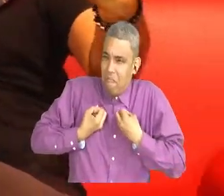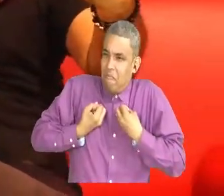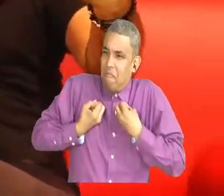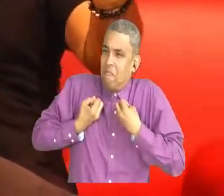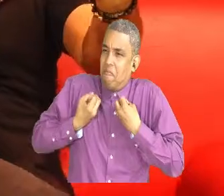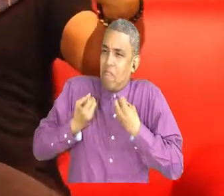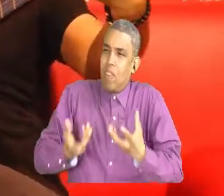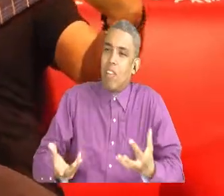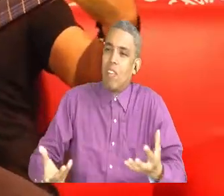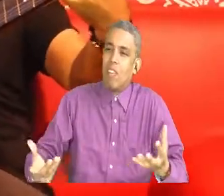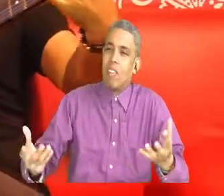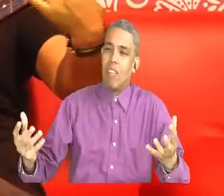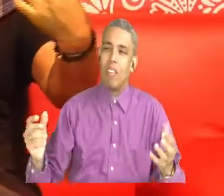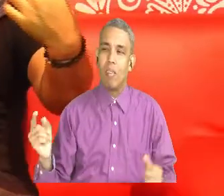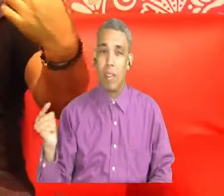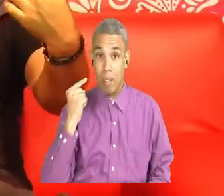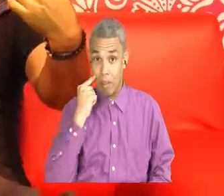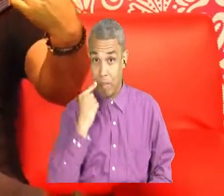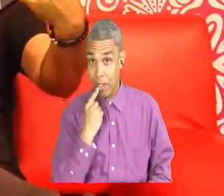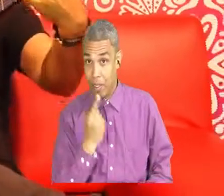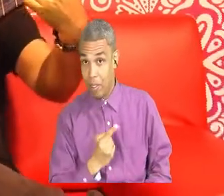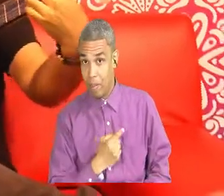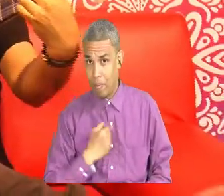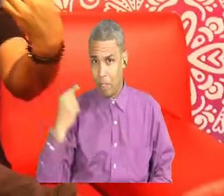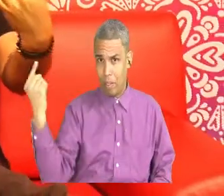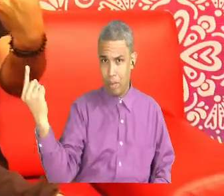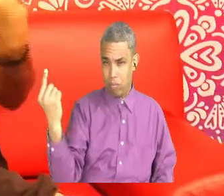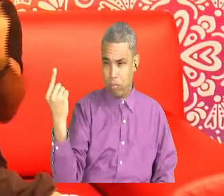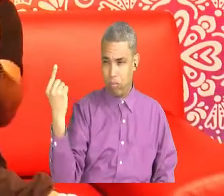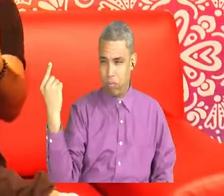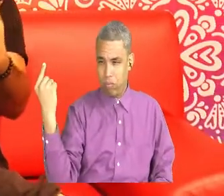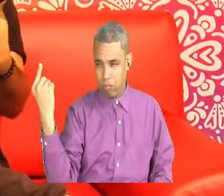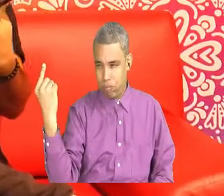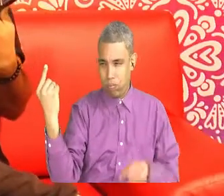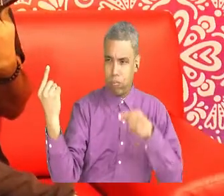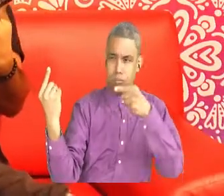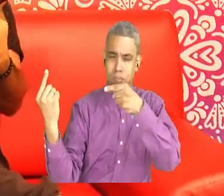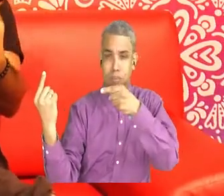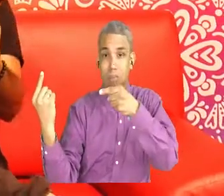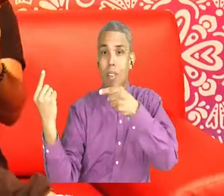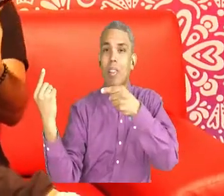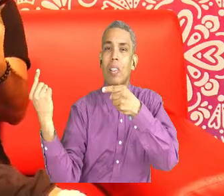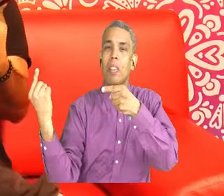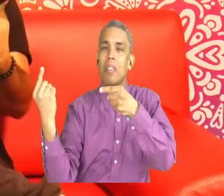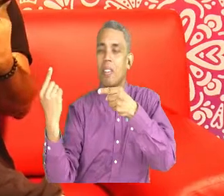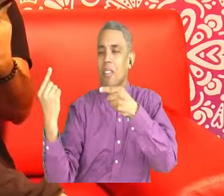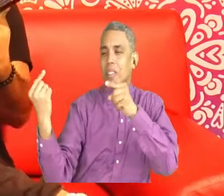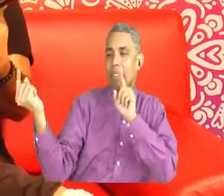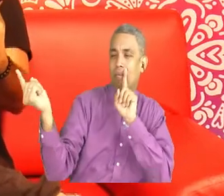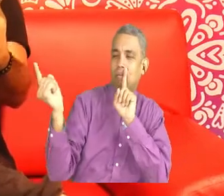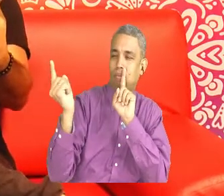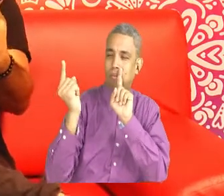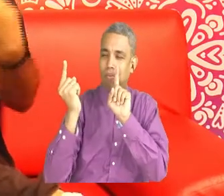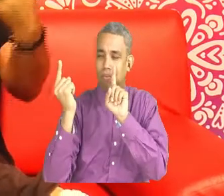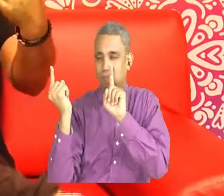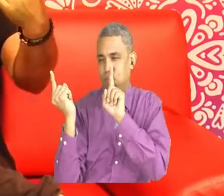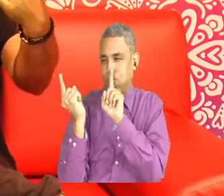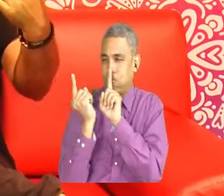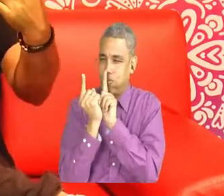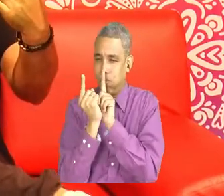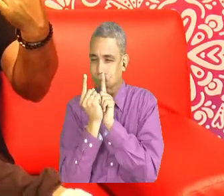La protagonista de mi buena historia, la que es buena amante si estamos a solas, la que en